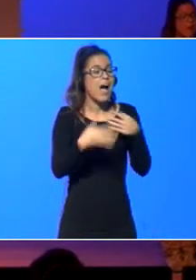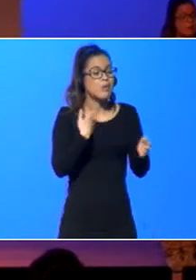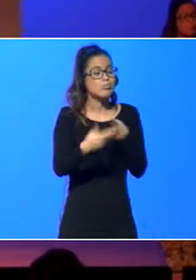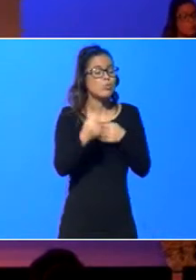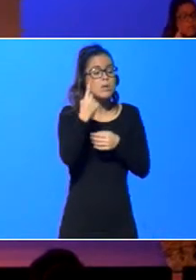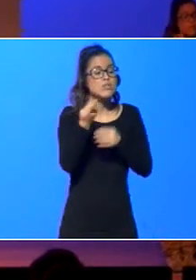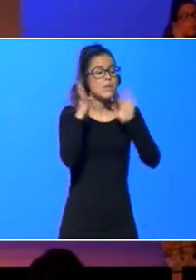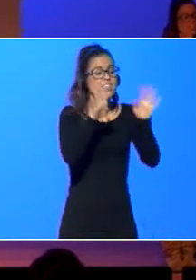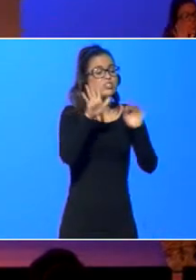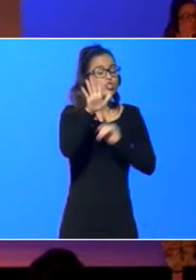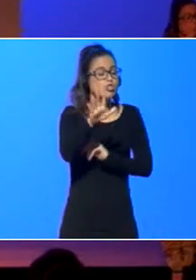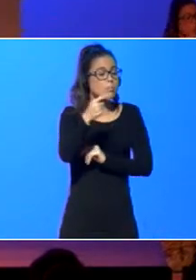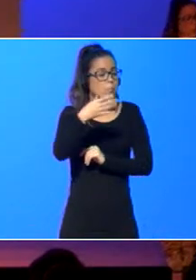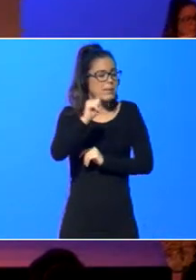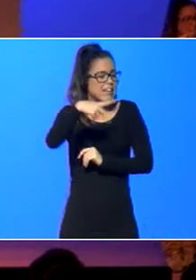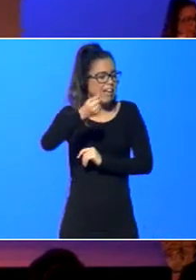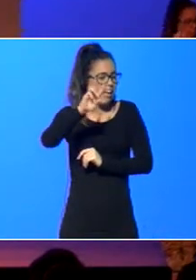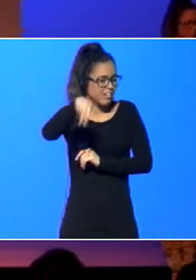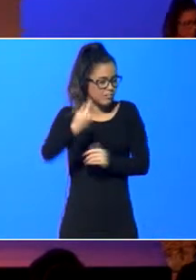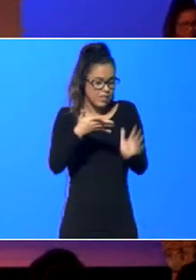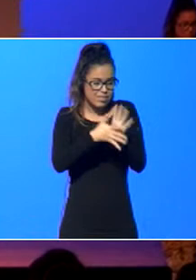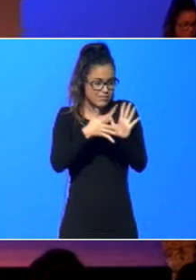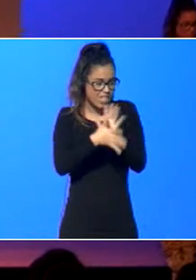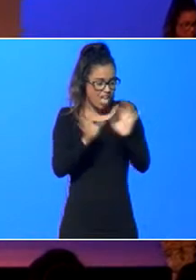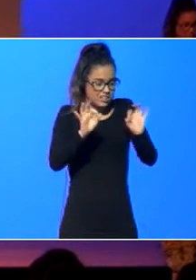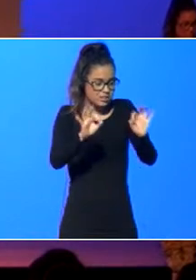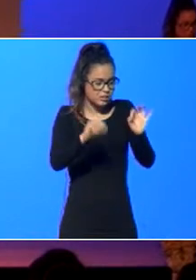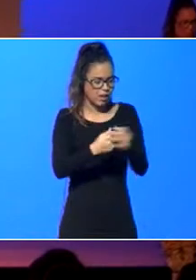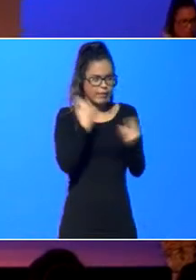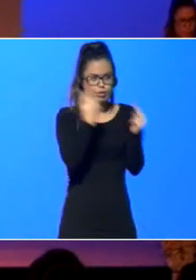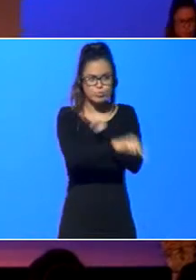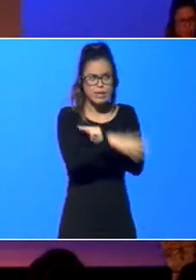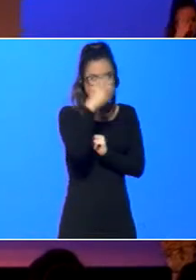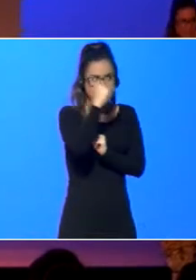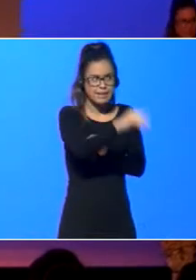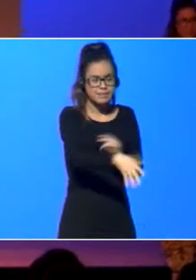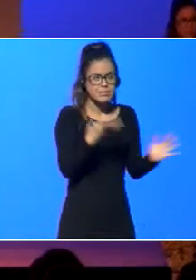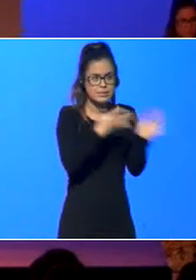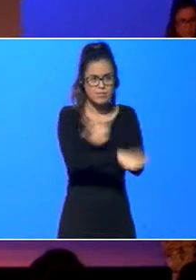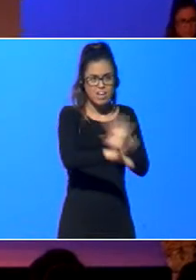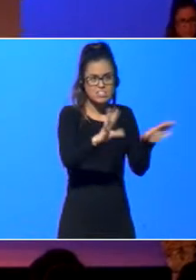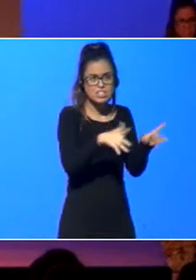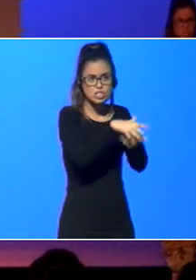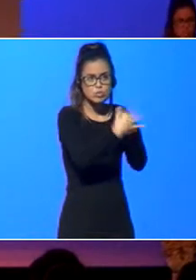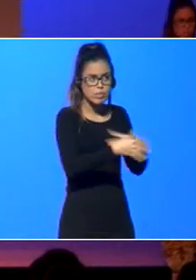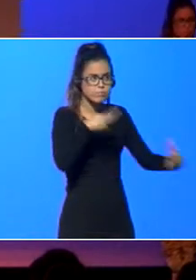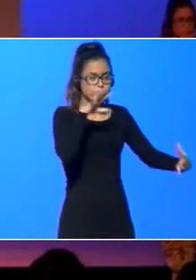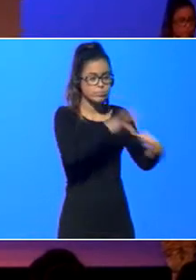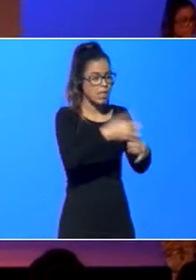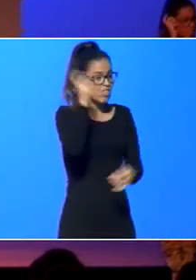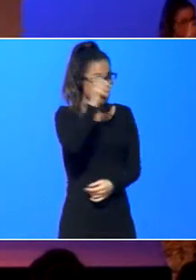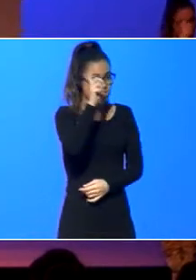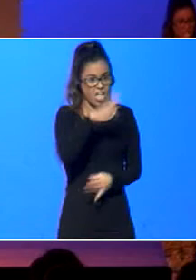1905. Eso era una respuesta inteligente, una respuesta que esté adecuada a situaciones. Y eso es lo que hace un docente, eso es lo que